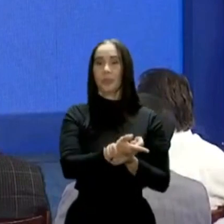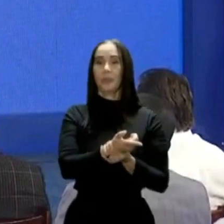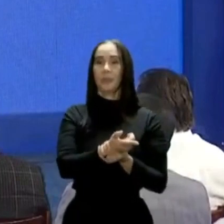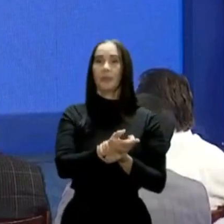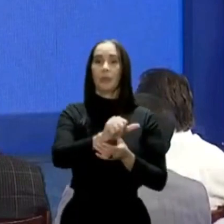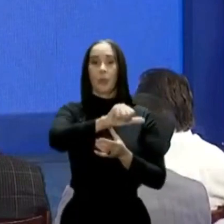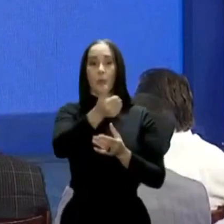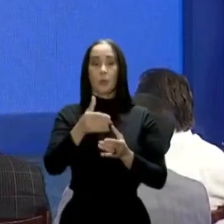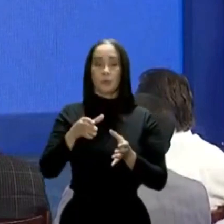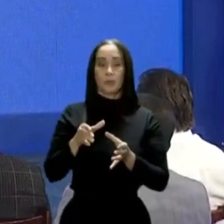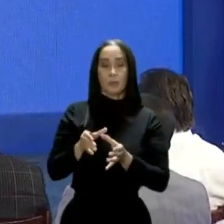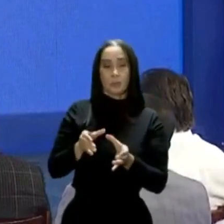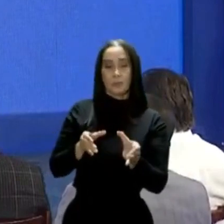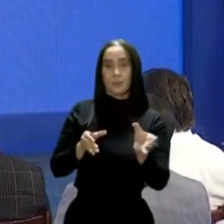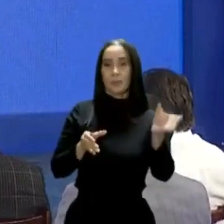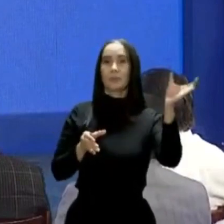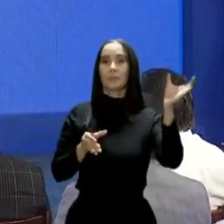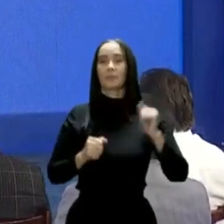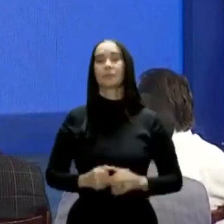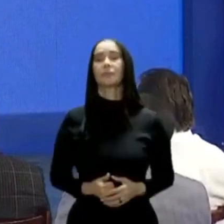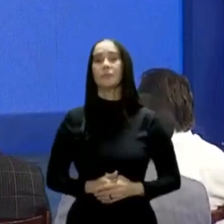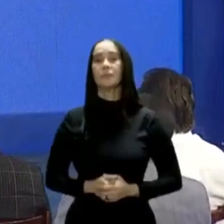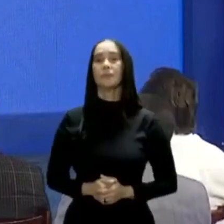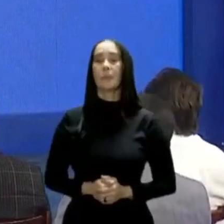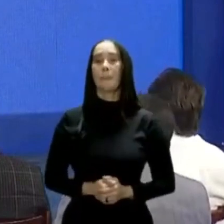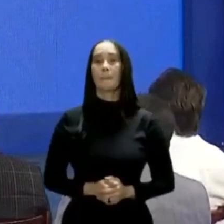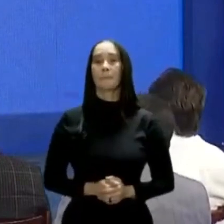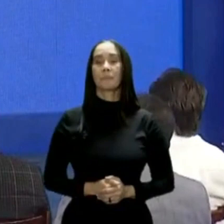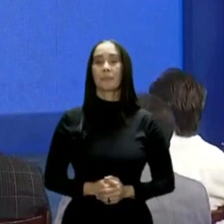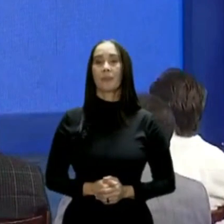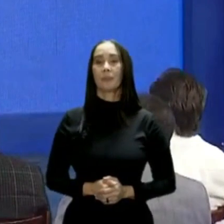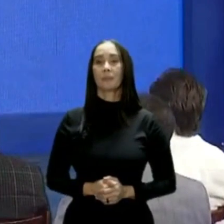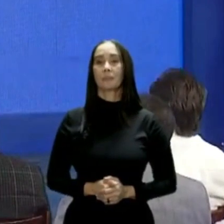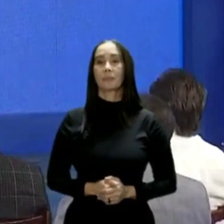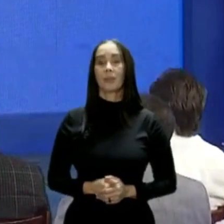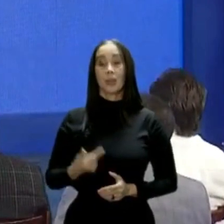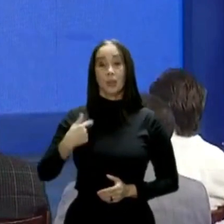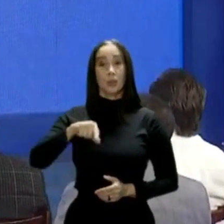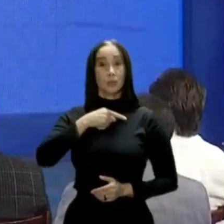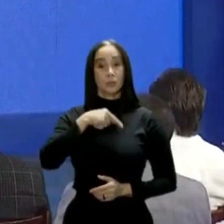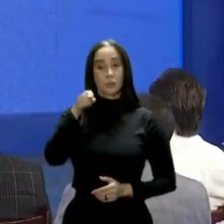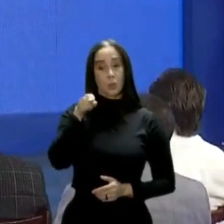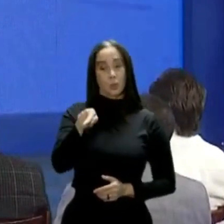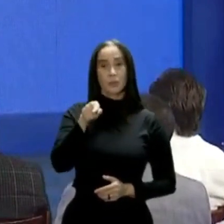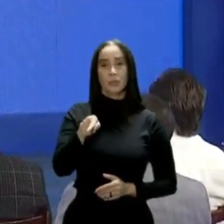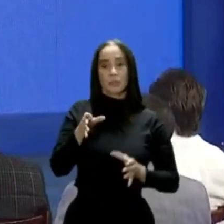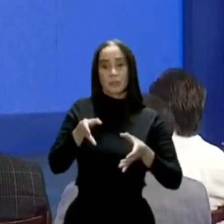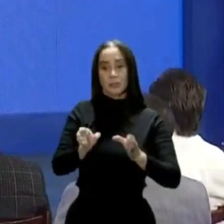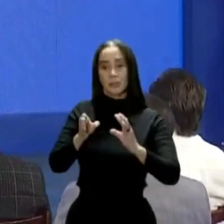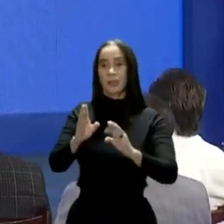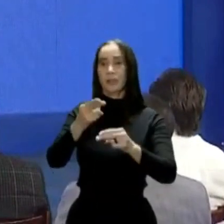tendría otro curso en este caso aquí. Nosotros con este canal, el canal La